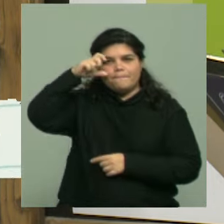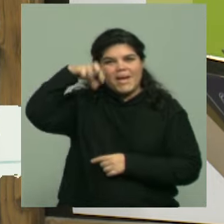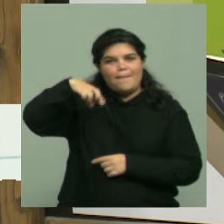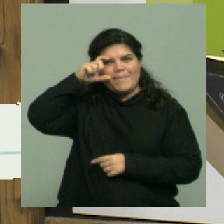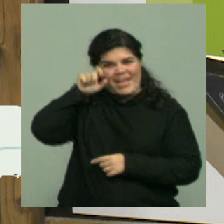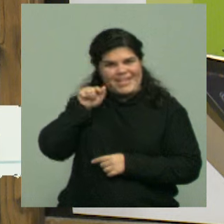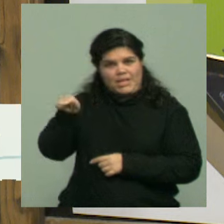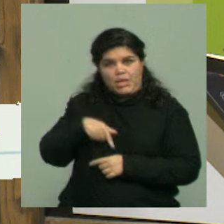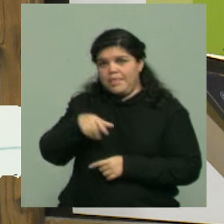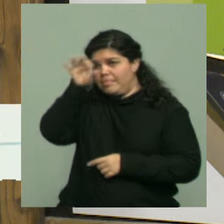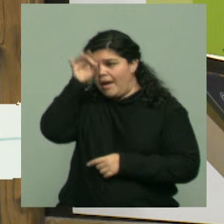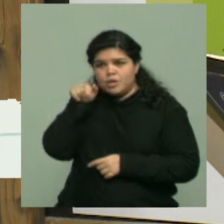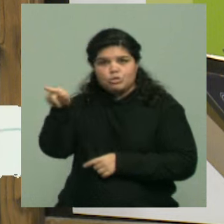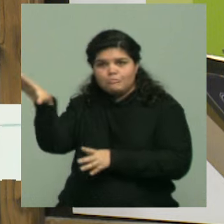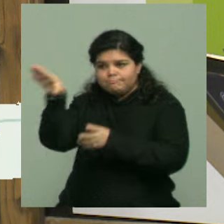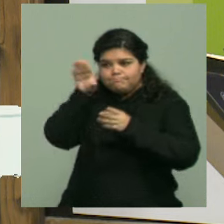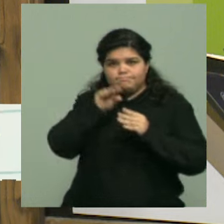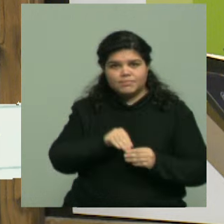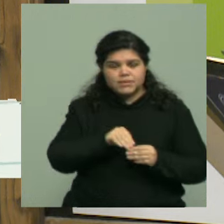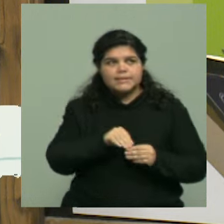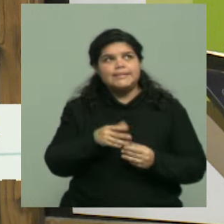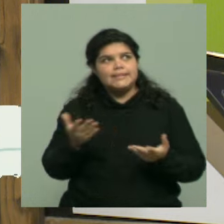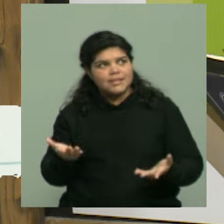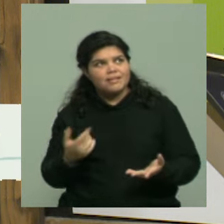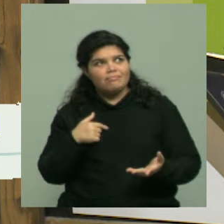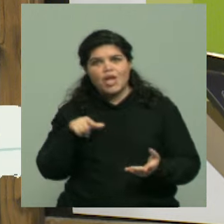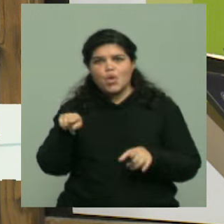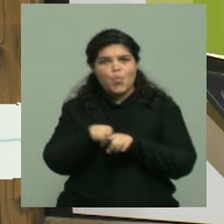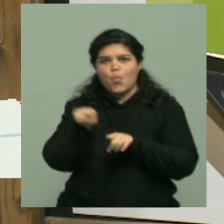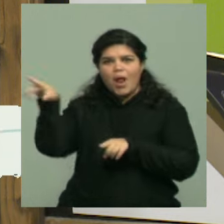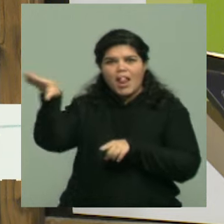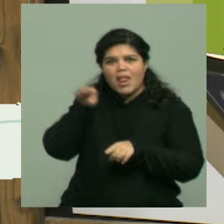Y hablamos con Derina, y si la hacemos con los chicos, y si la hacemos con los chicos.